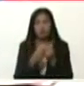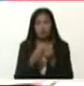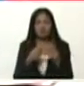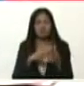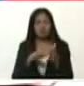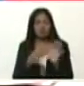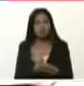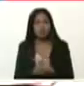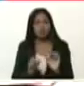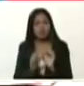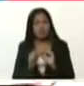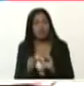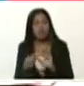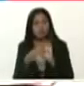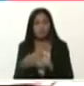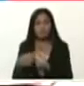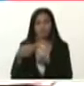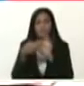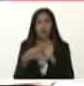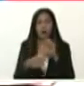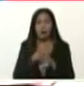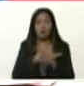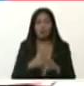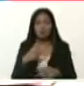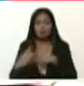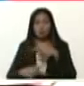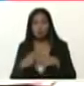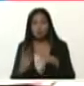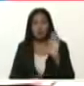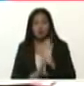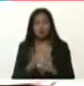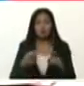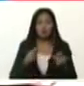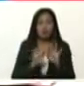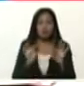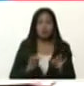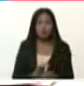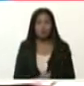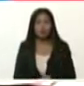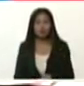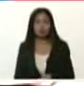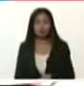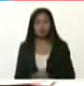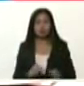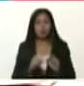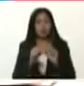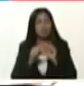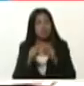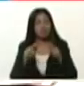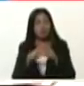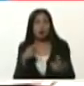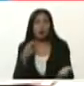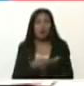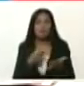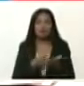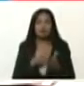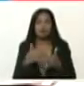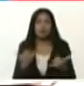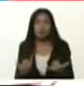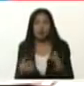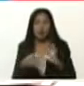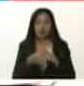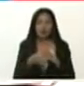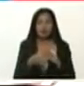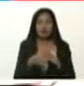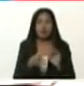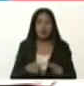económico, seguir articulando las fuerzas productivas de crecimiento, seguir afinando la inversión, la alianza con